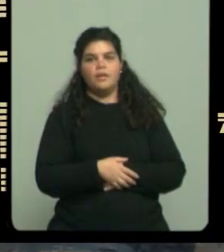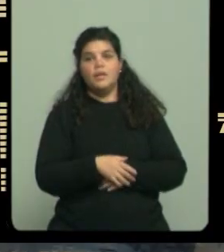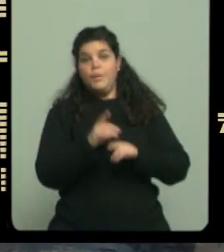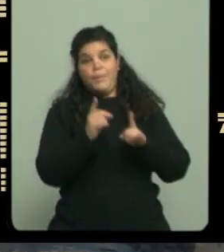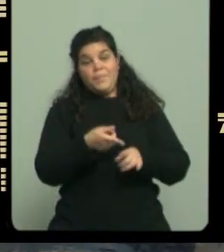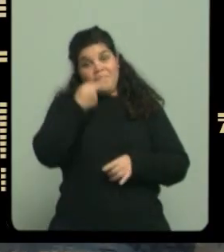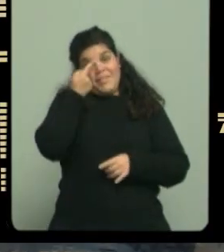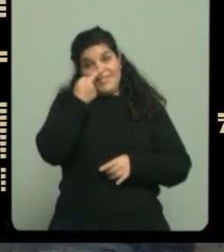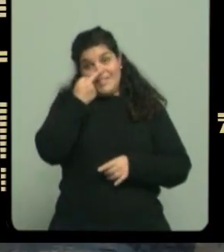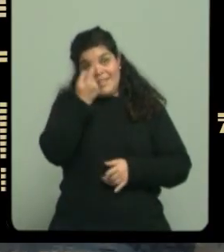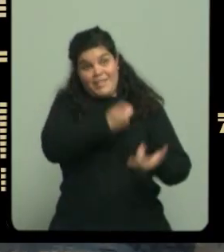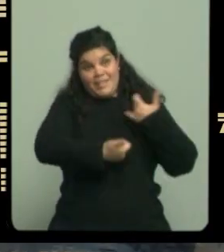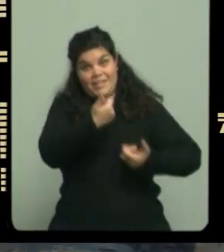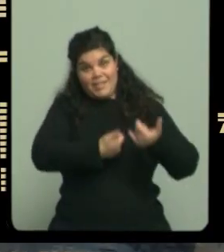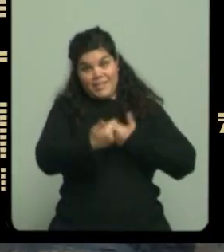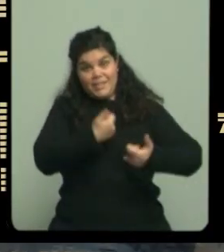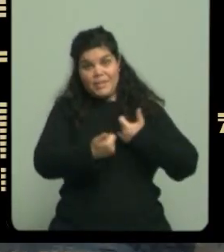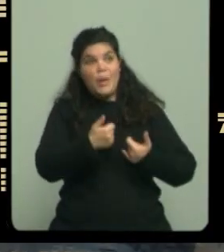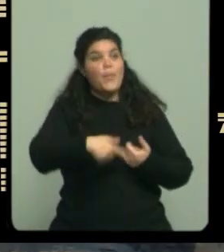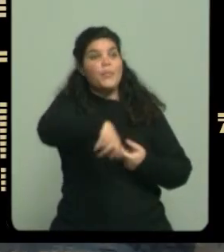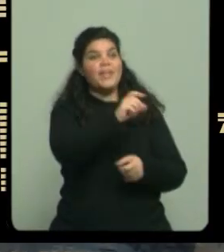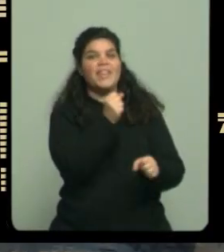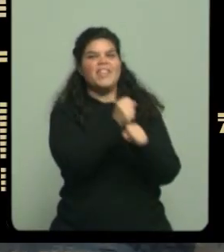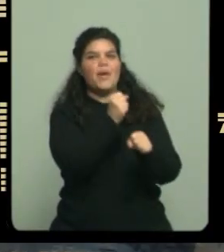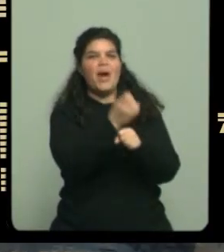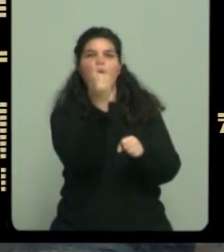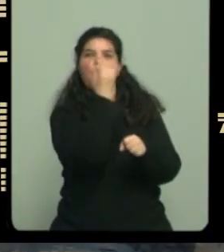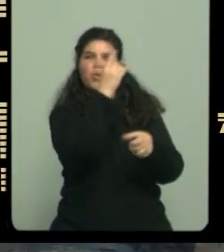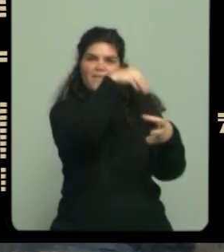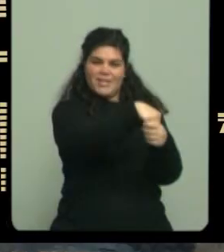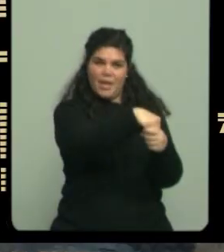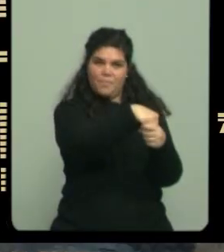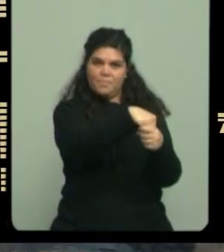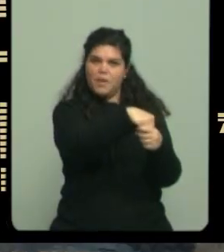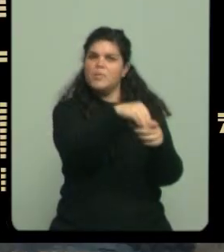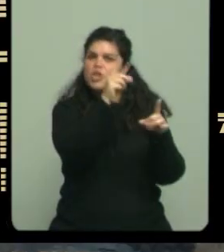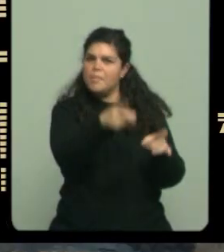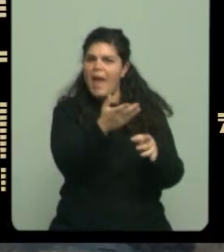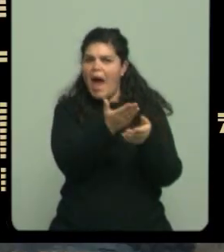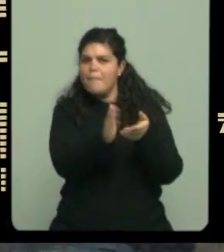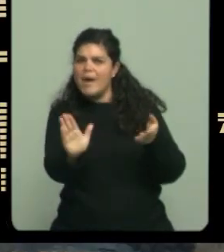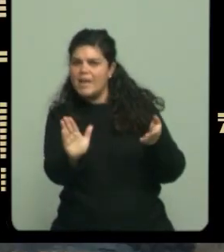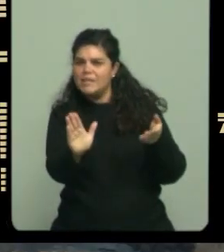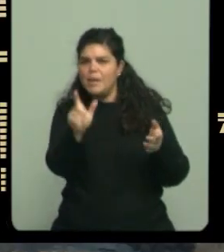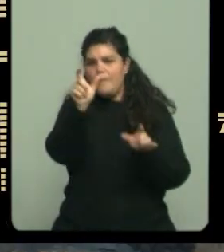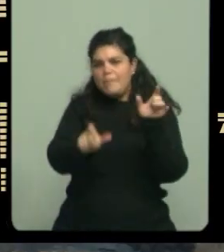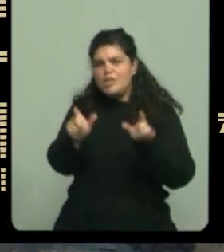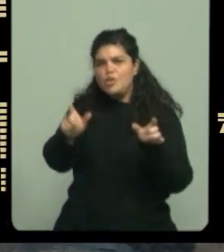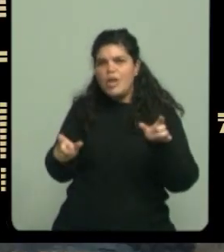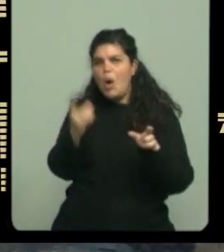repasar algo que me parece que es interesante, que estamos hablando de esto, cómo trabajan ustedes en el ámbito universitario, pero no dejar de pensar en los que no están en el ámbito